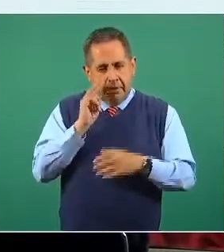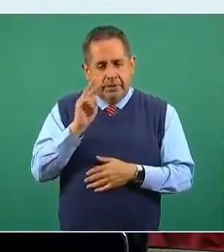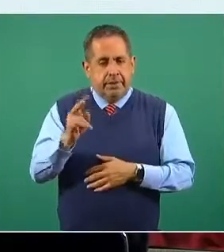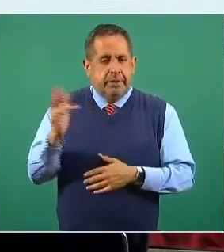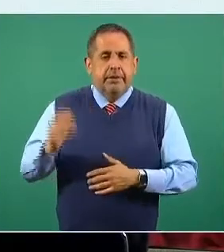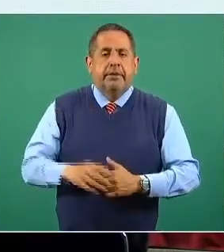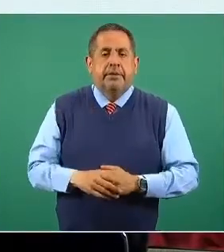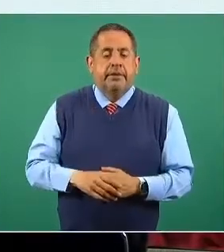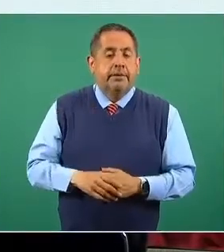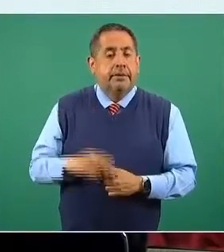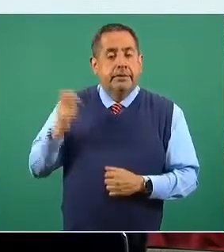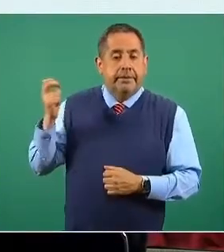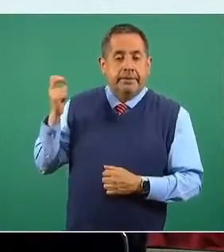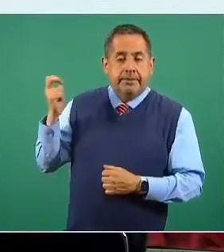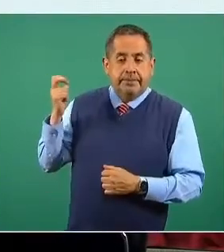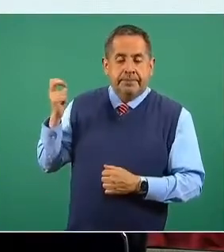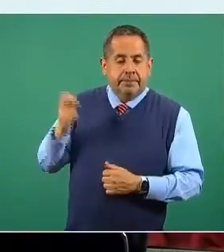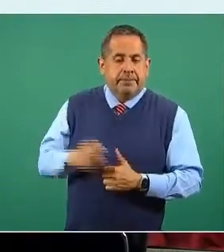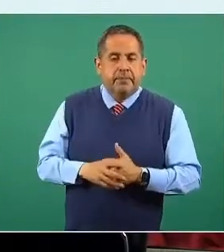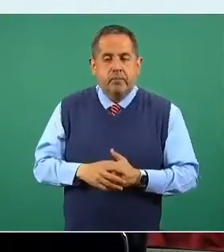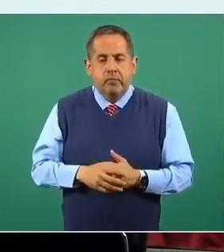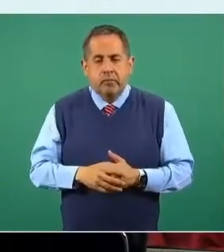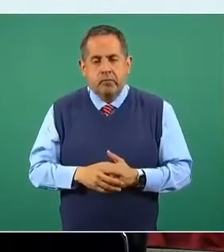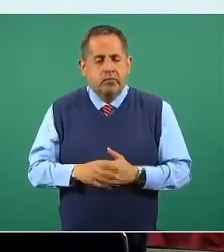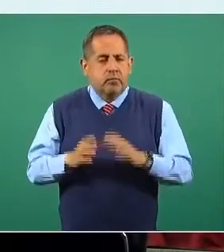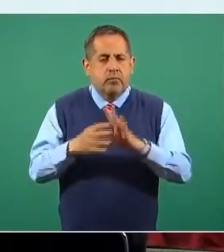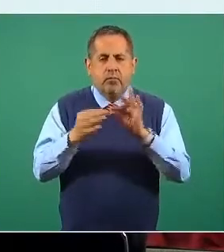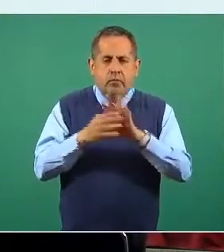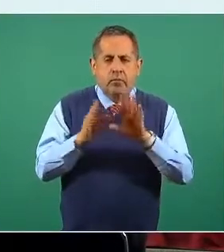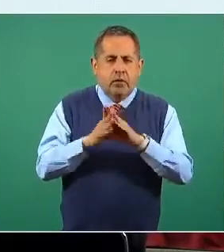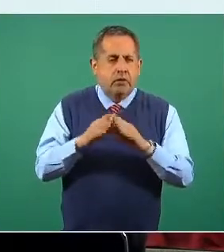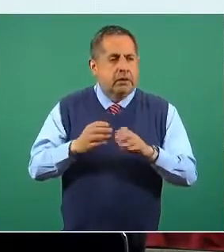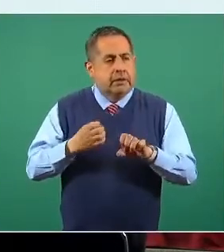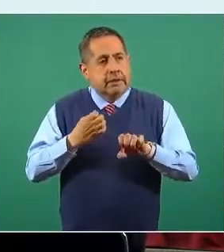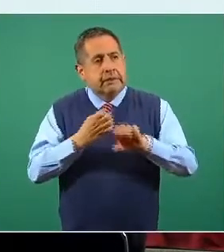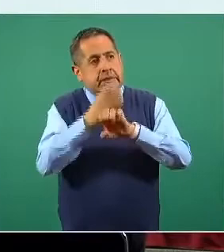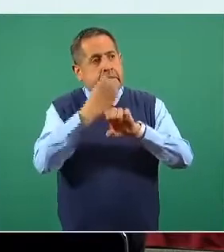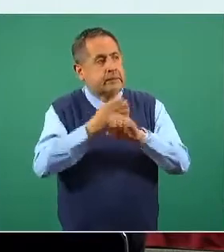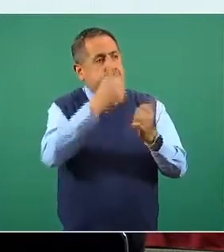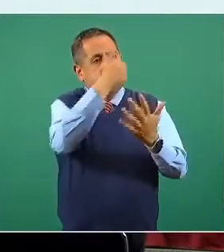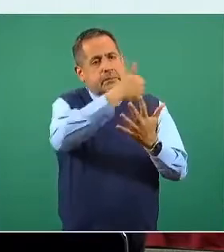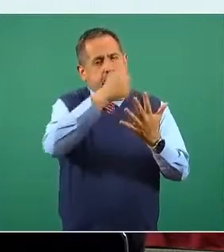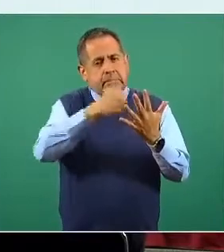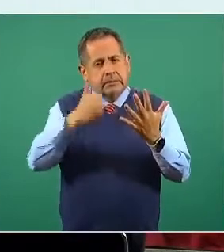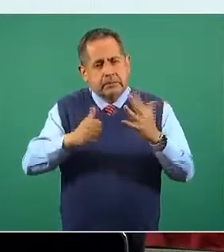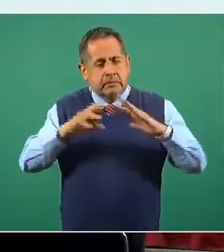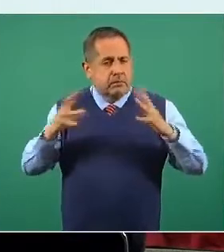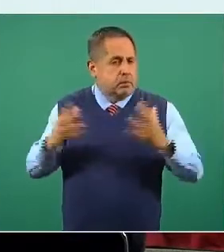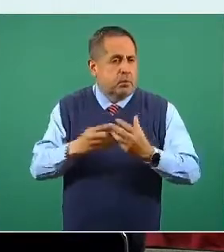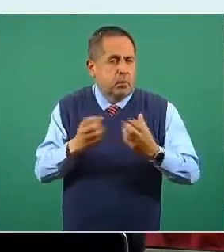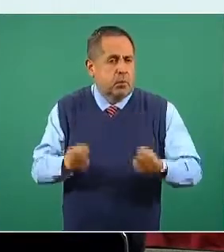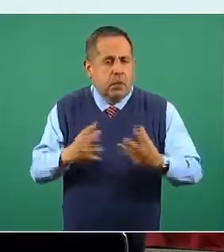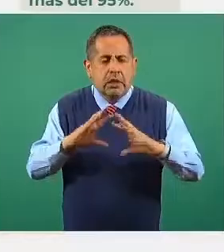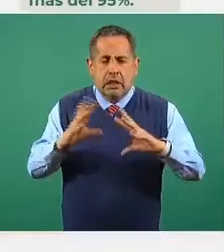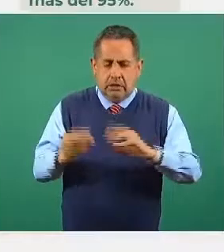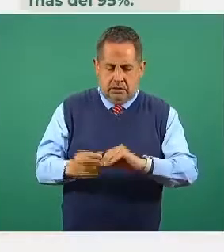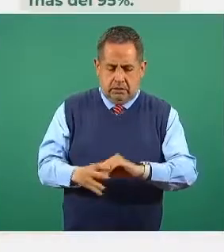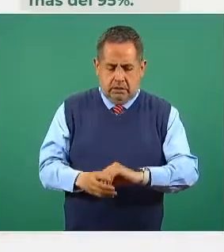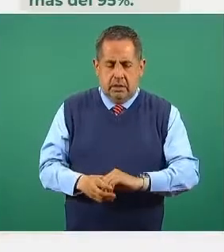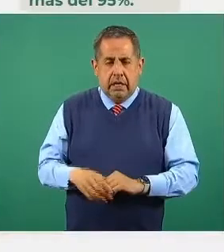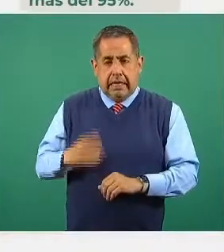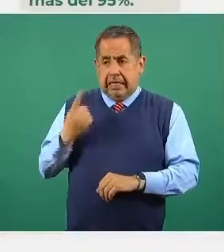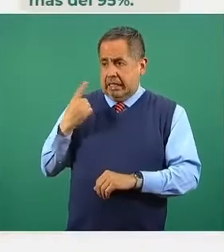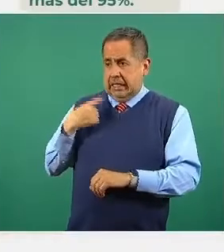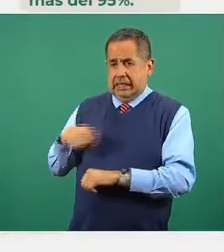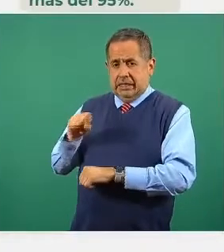diapositiva, aquí vemos precisamente la distribución por entidad federativa de las dosis que llegaron esta